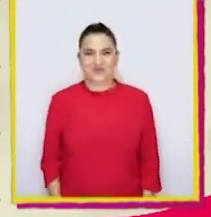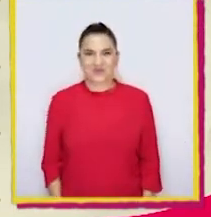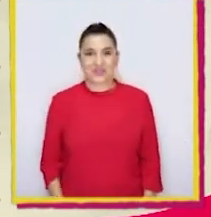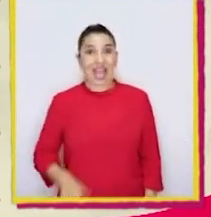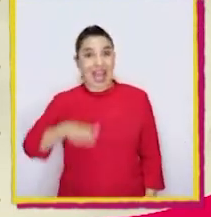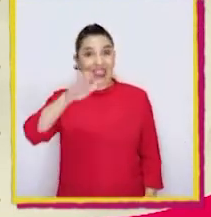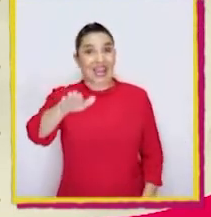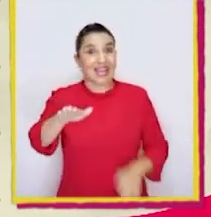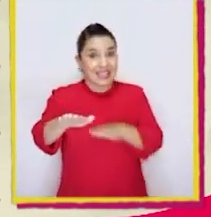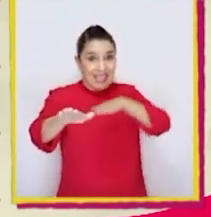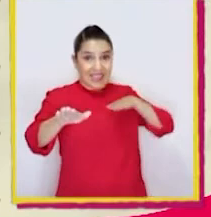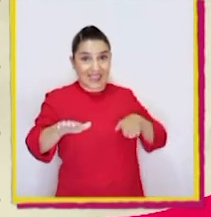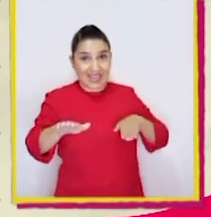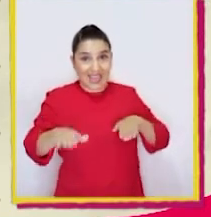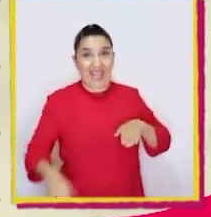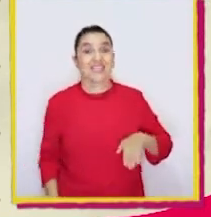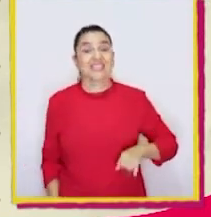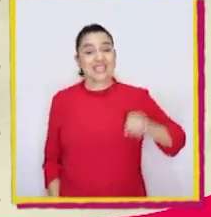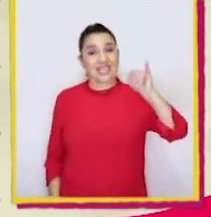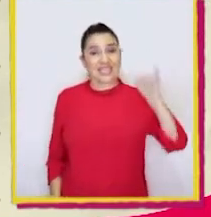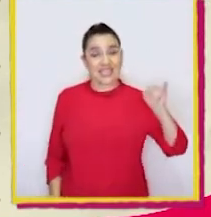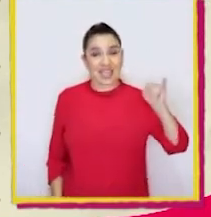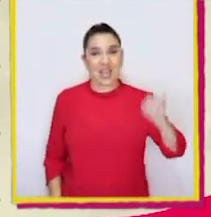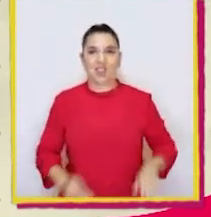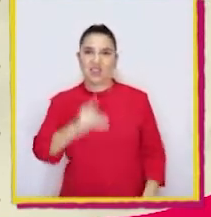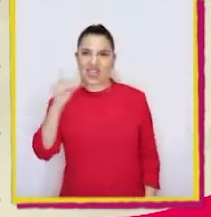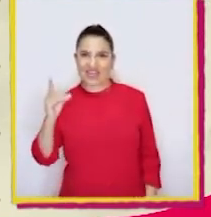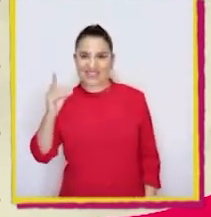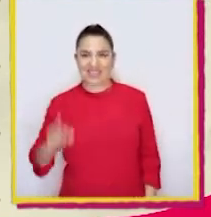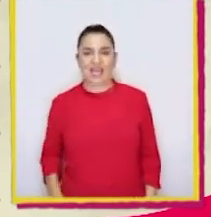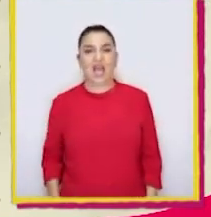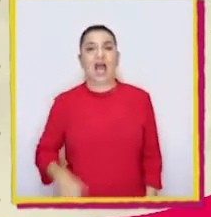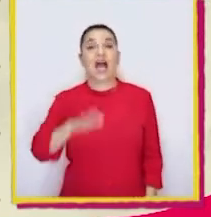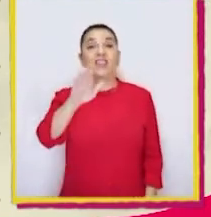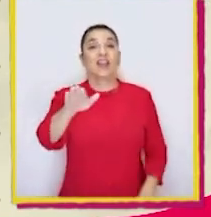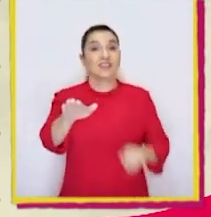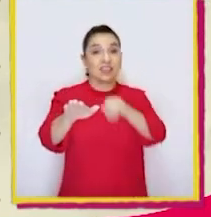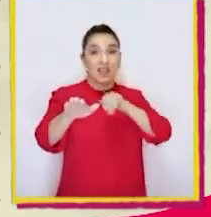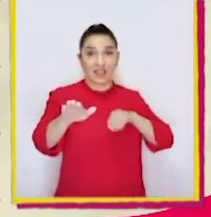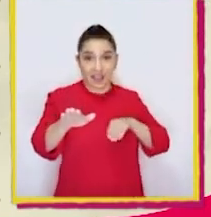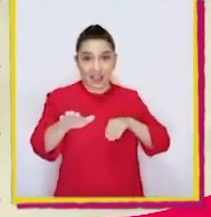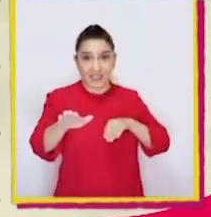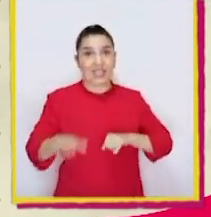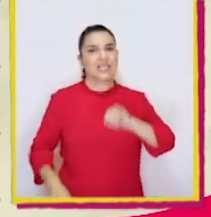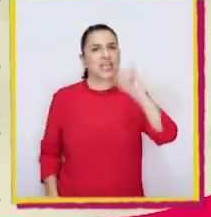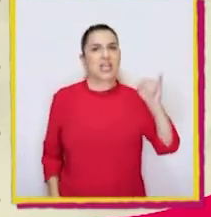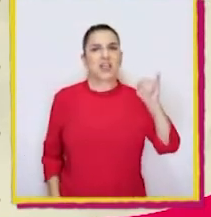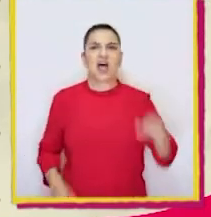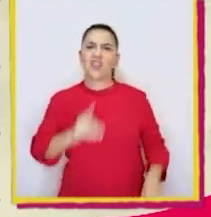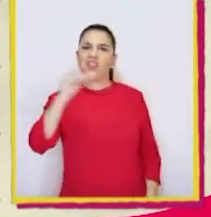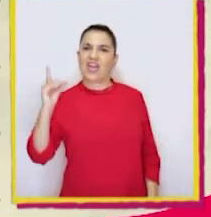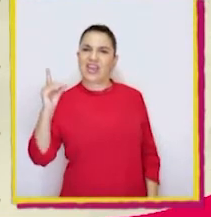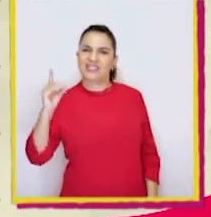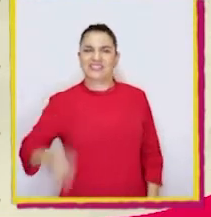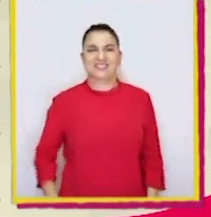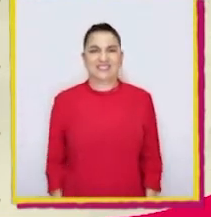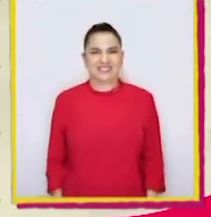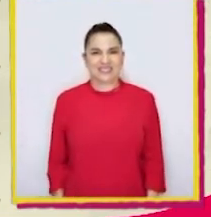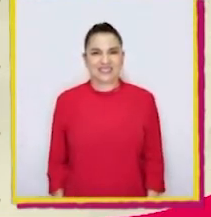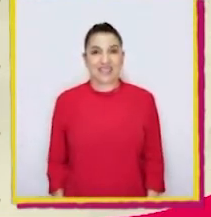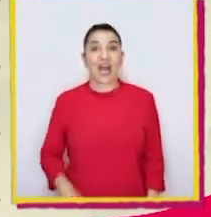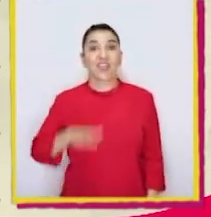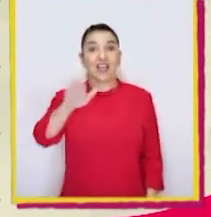veces. Adelante, atrás, izquierda, derecha. Adelante, atrás,